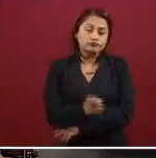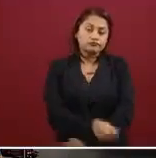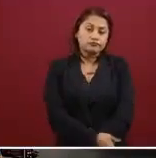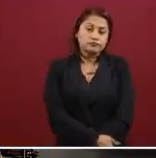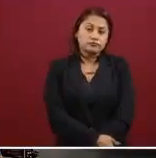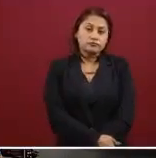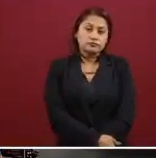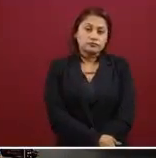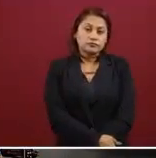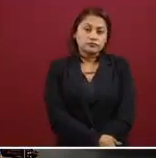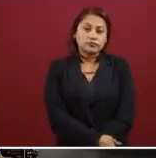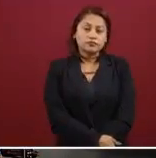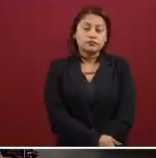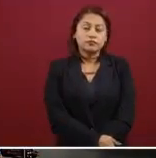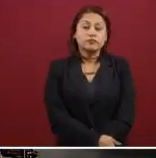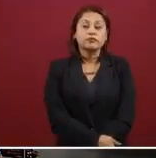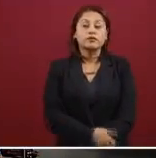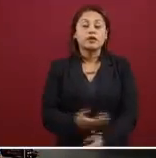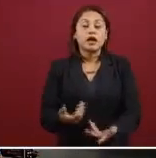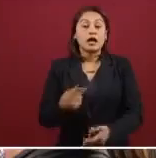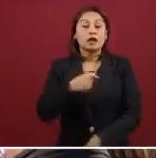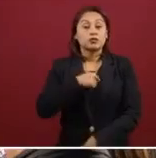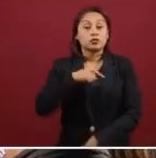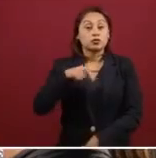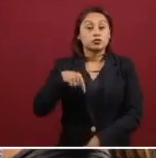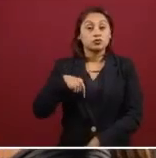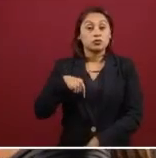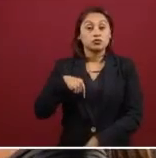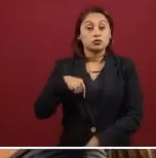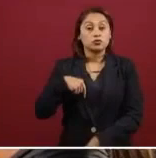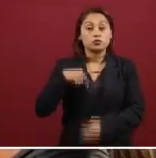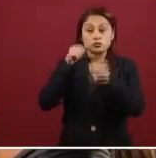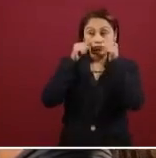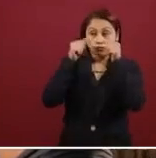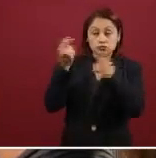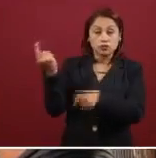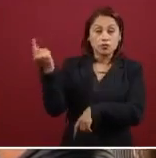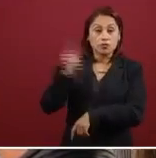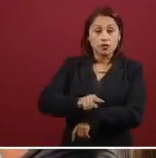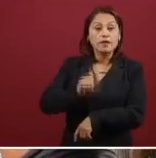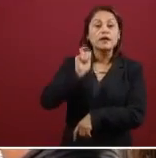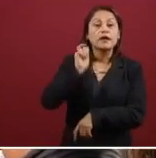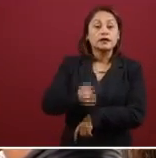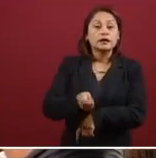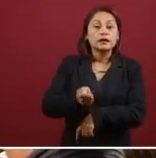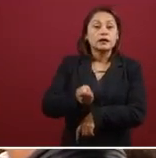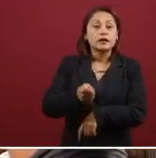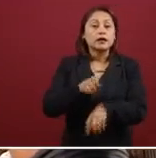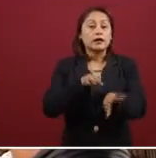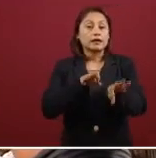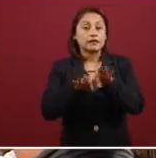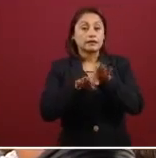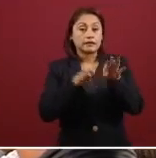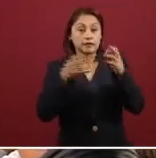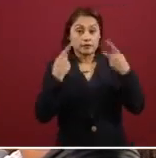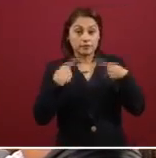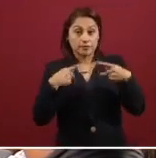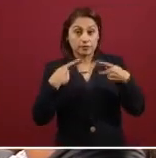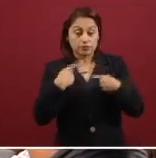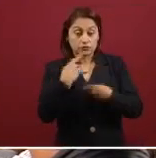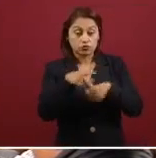Y la instrucción que nosotros tenemos es de que los ingresos de los trabajadores no se